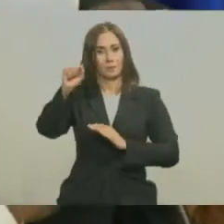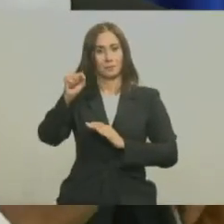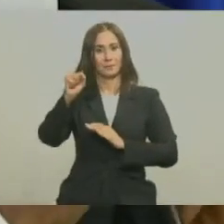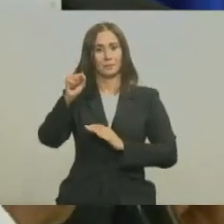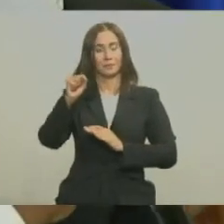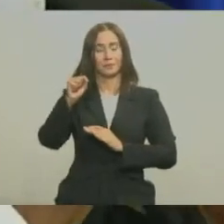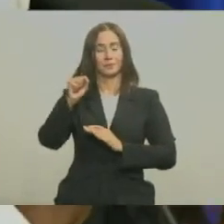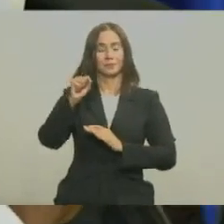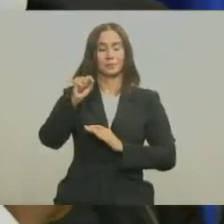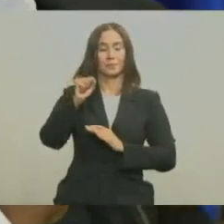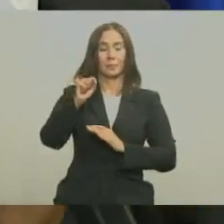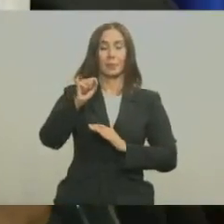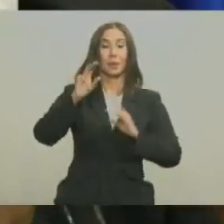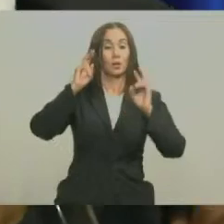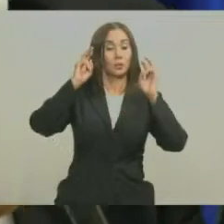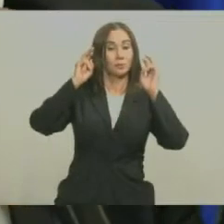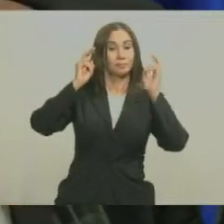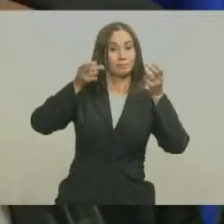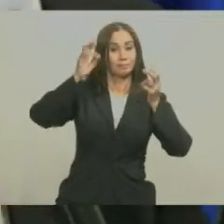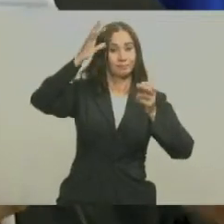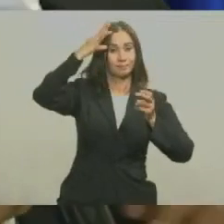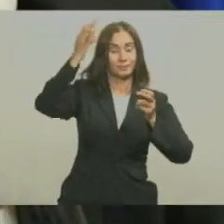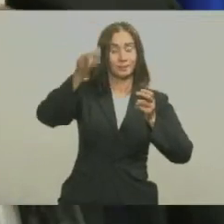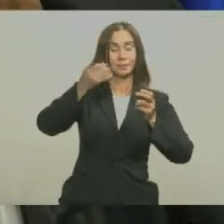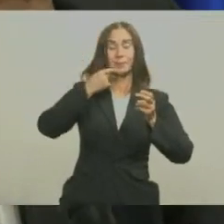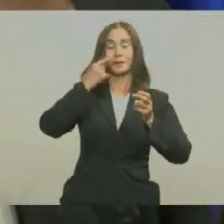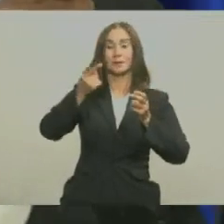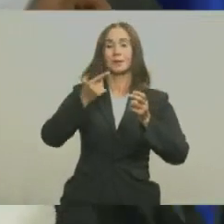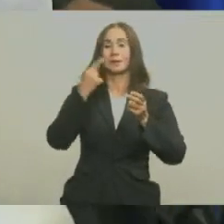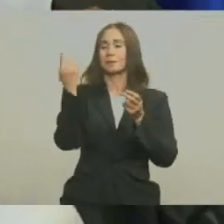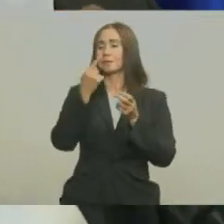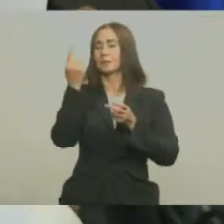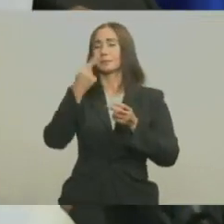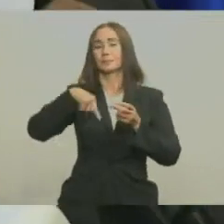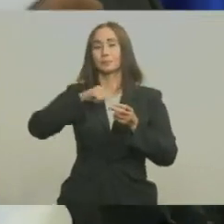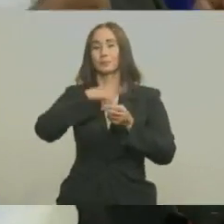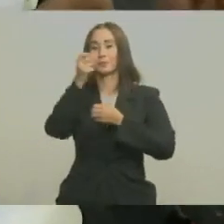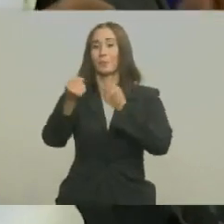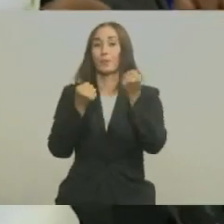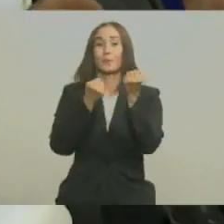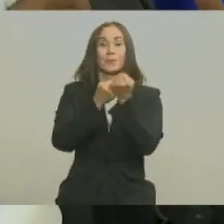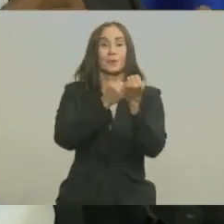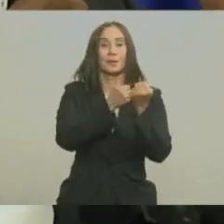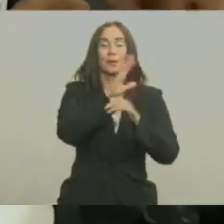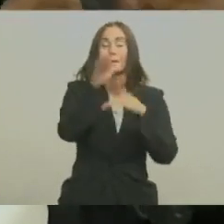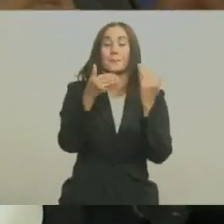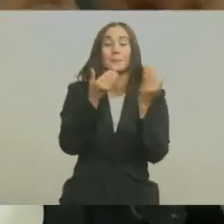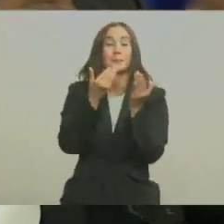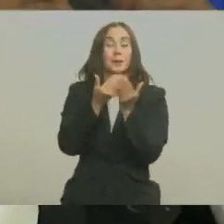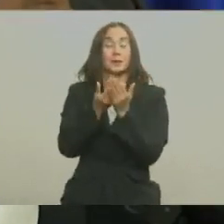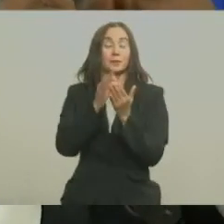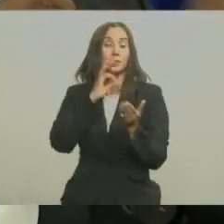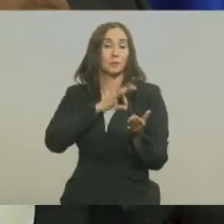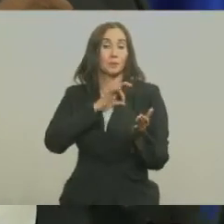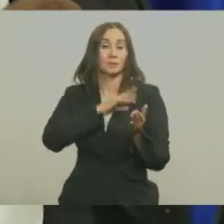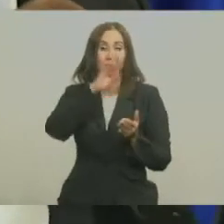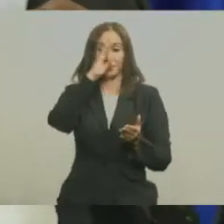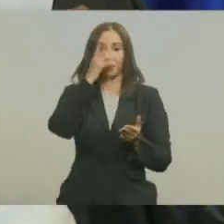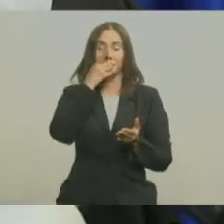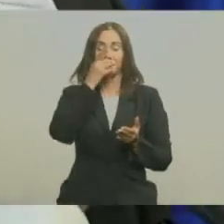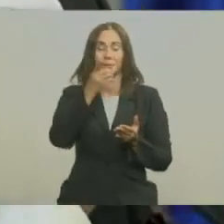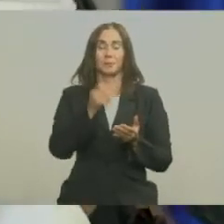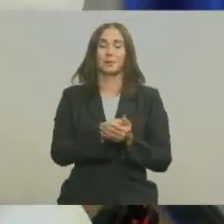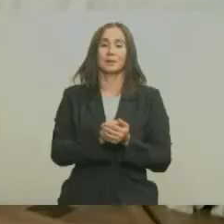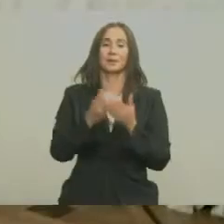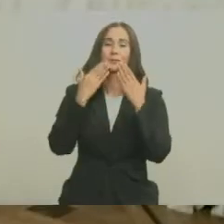y decirle que van a contar, como han contado siempre, para todas las cosas en beneficio del pueblo dominicano.